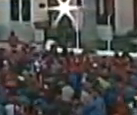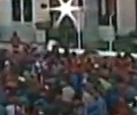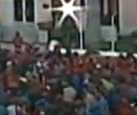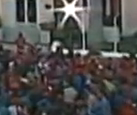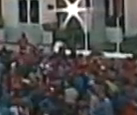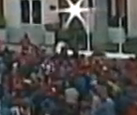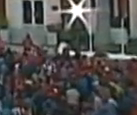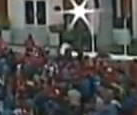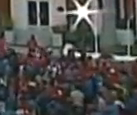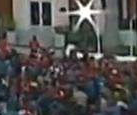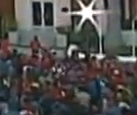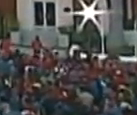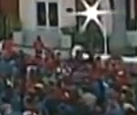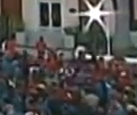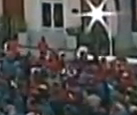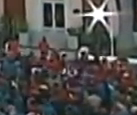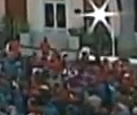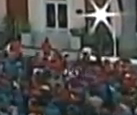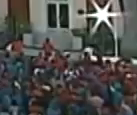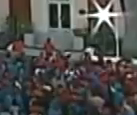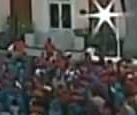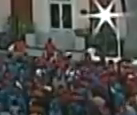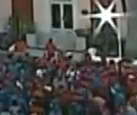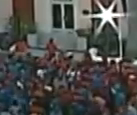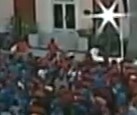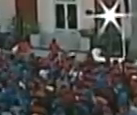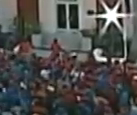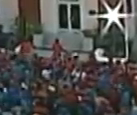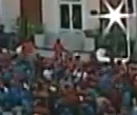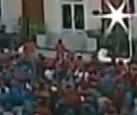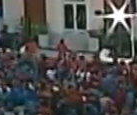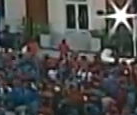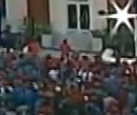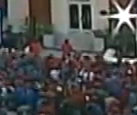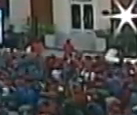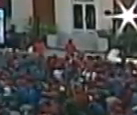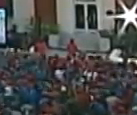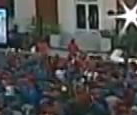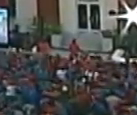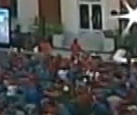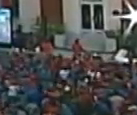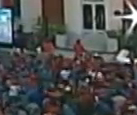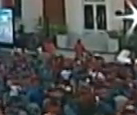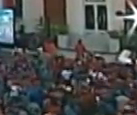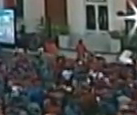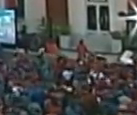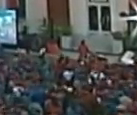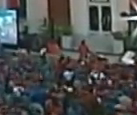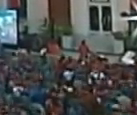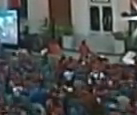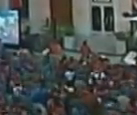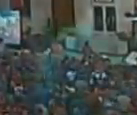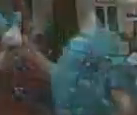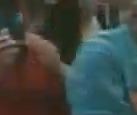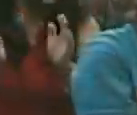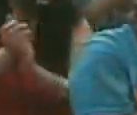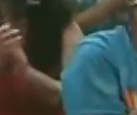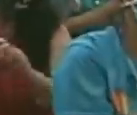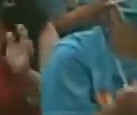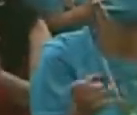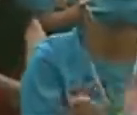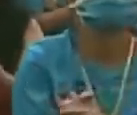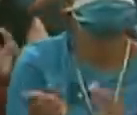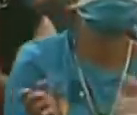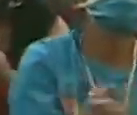podido ni pondrán. Triunfamos ante el golpismo, le ganamos la pelea a Donald Trump, y ha llamado también a una